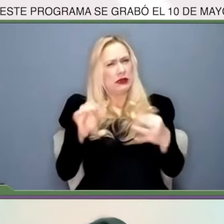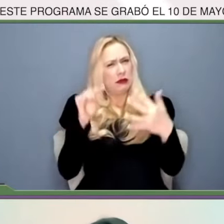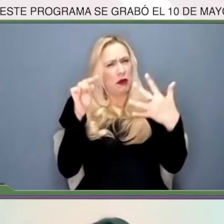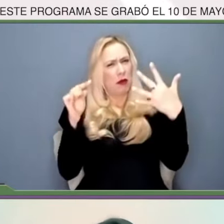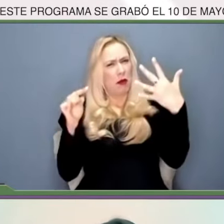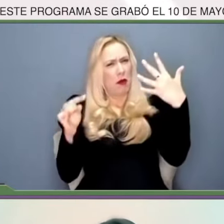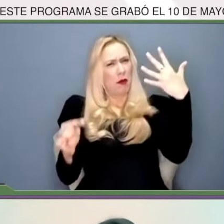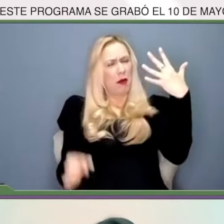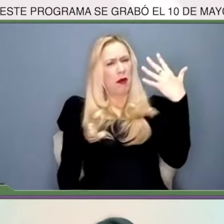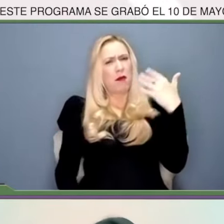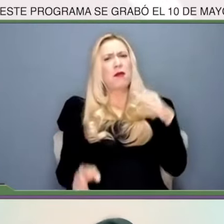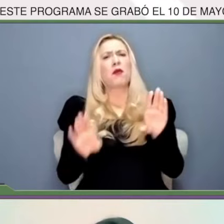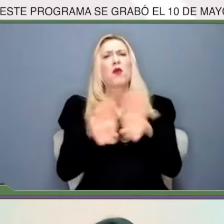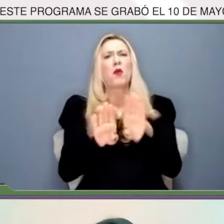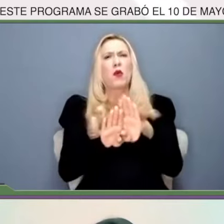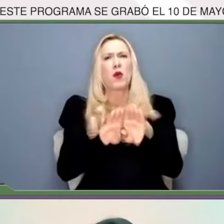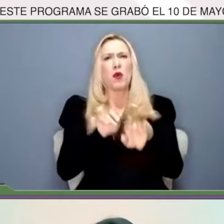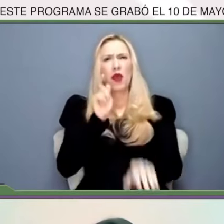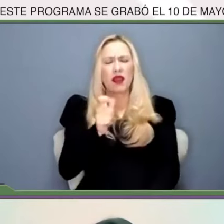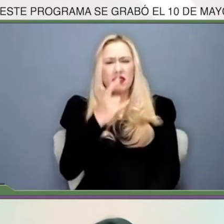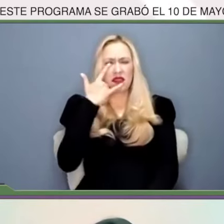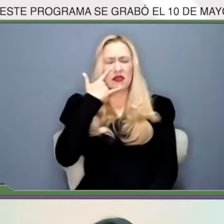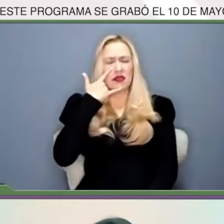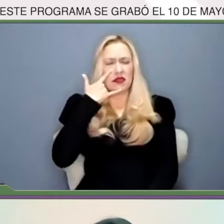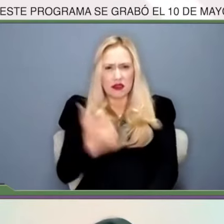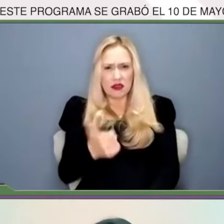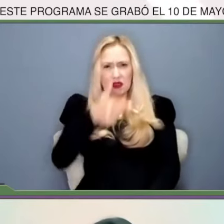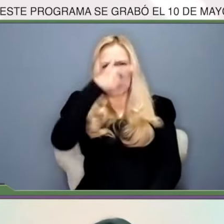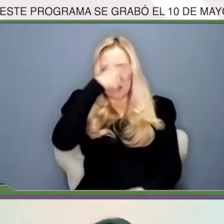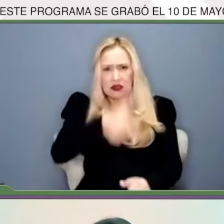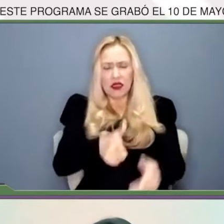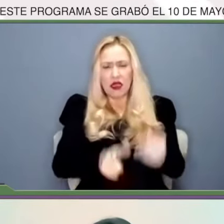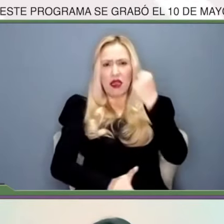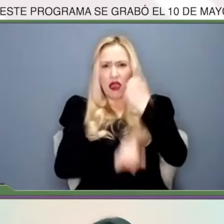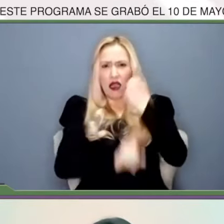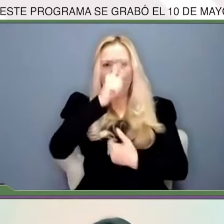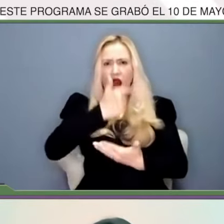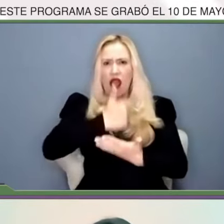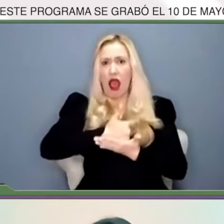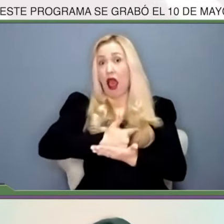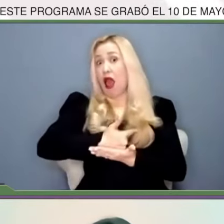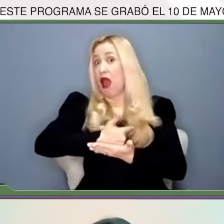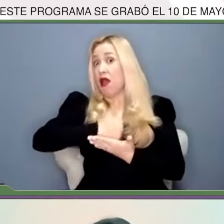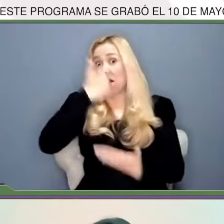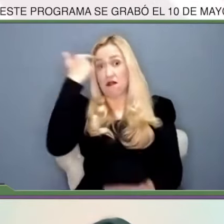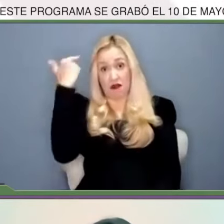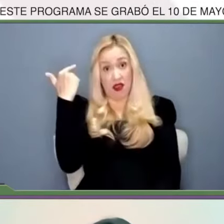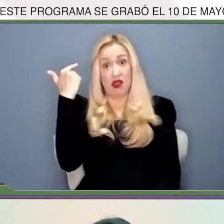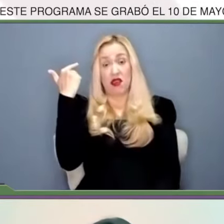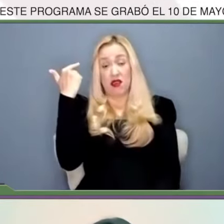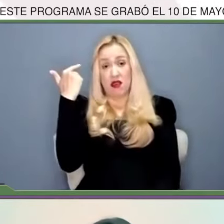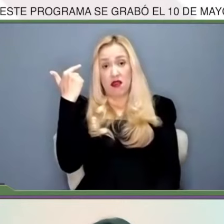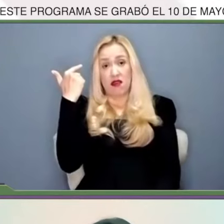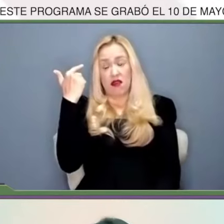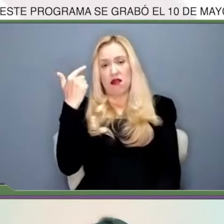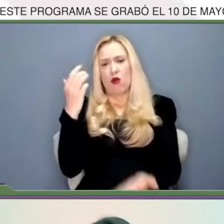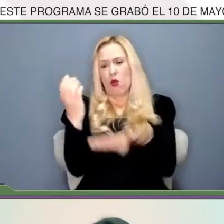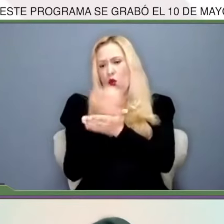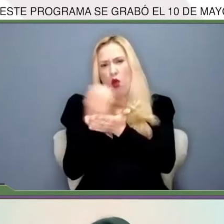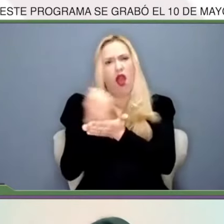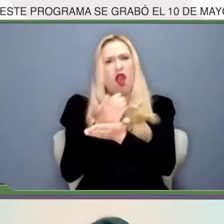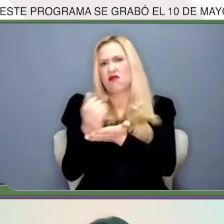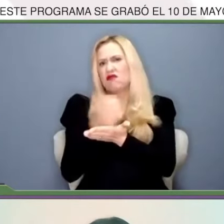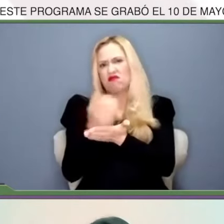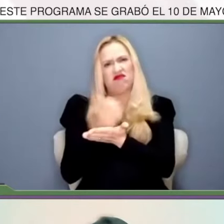implican una serie de conductas y una serie de cuestiones muy, muy graves. Y solamente diré que, bueno, pues como tú ya has dicho, no hay nada que curar y son un